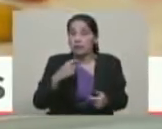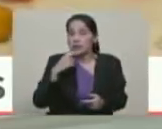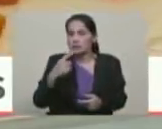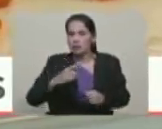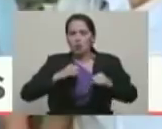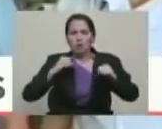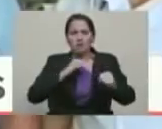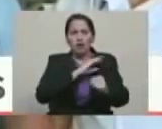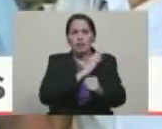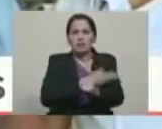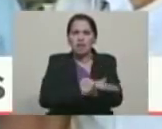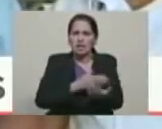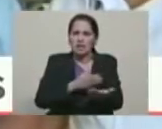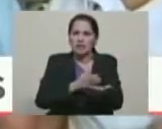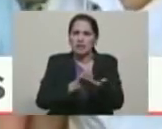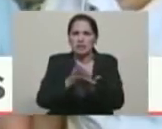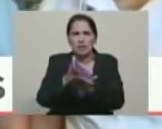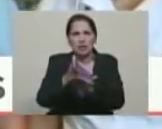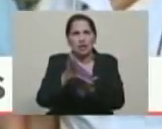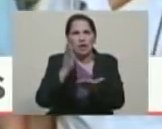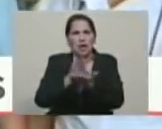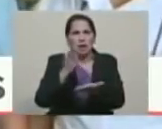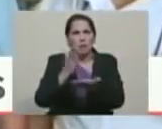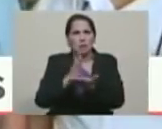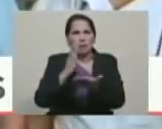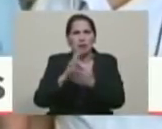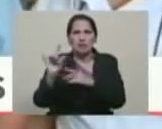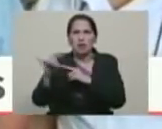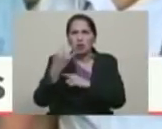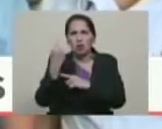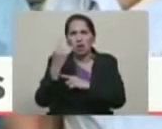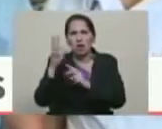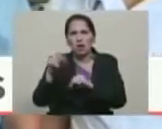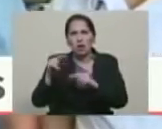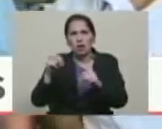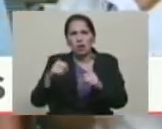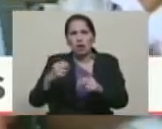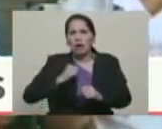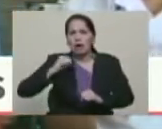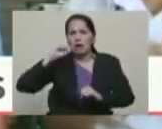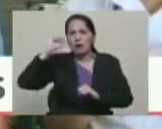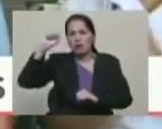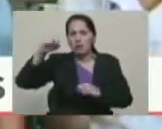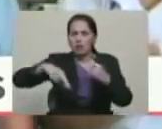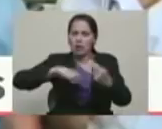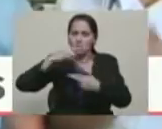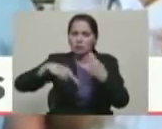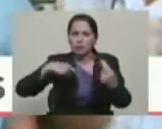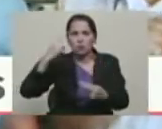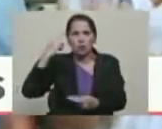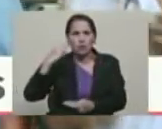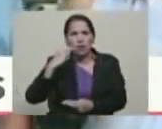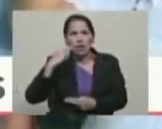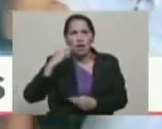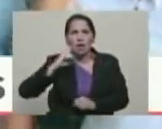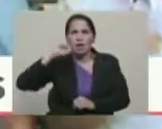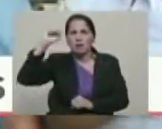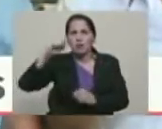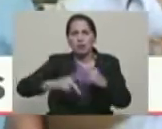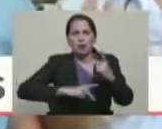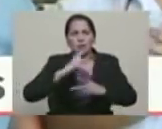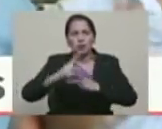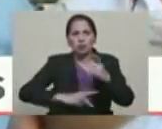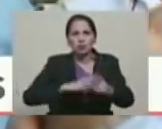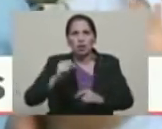fuerza, leales, siempre, traidores, que viva la revolución bolivariana, que viva la producción, que